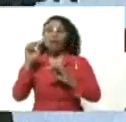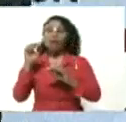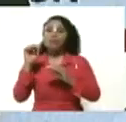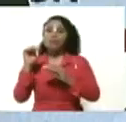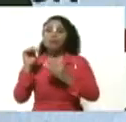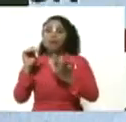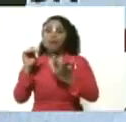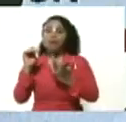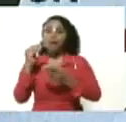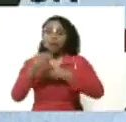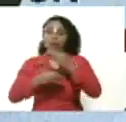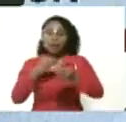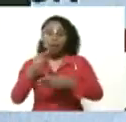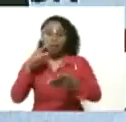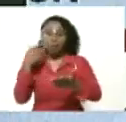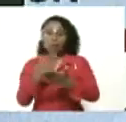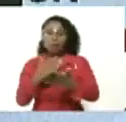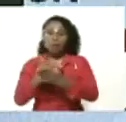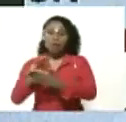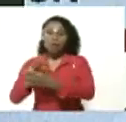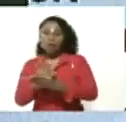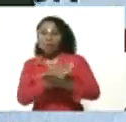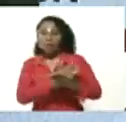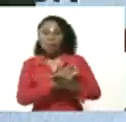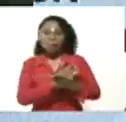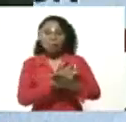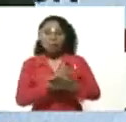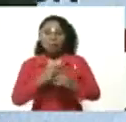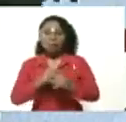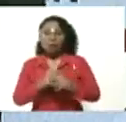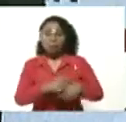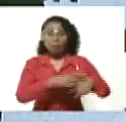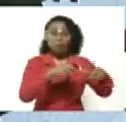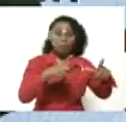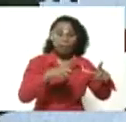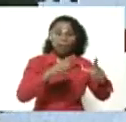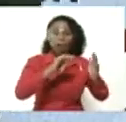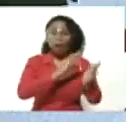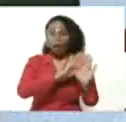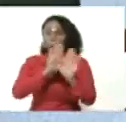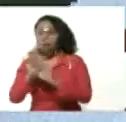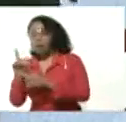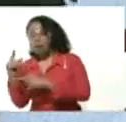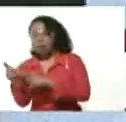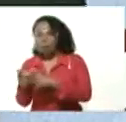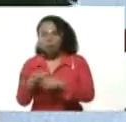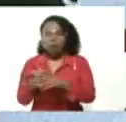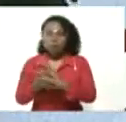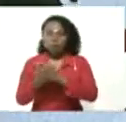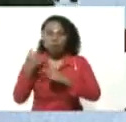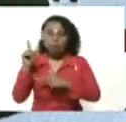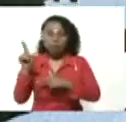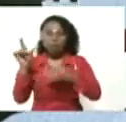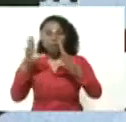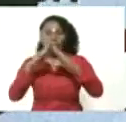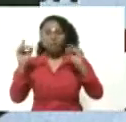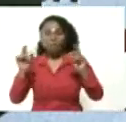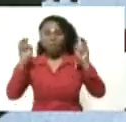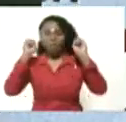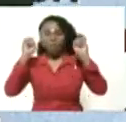la desposesión de las mayorías en favor de las minorías, a través de procesos de mercantilización de todas las esferas de la